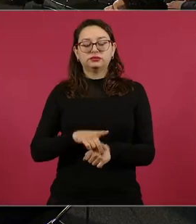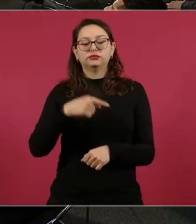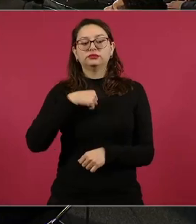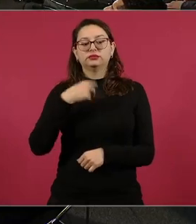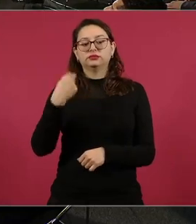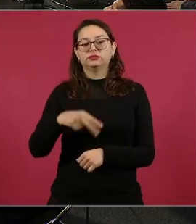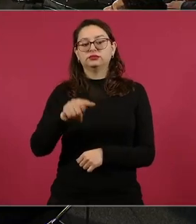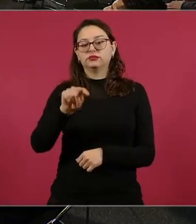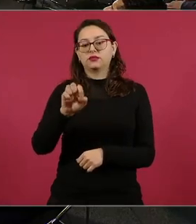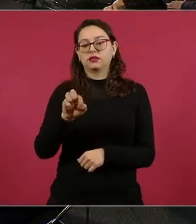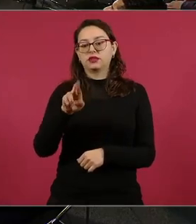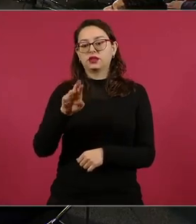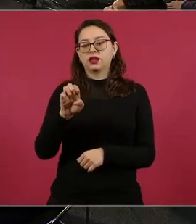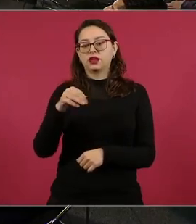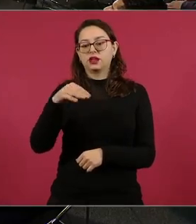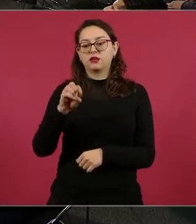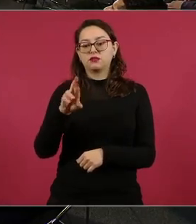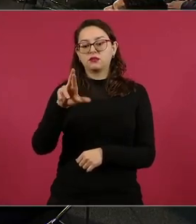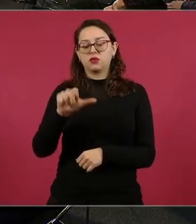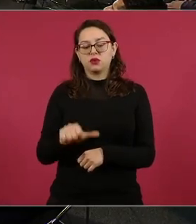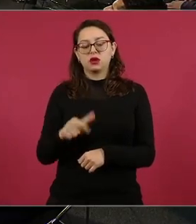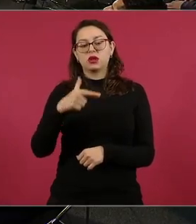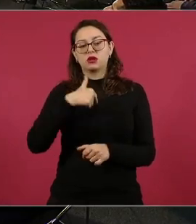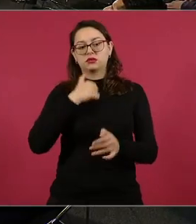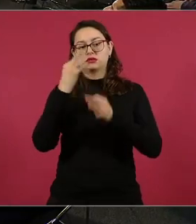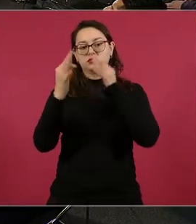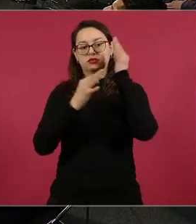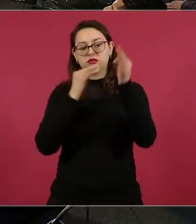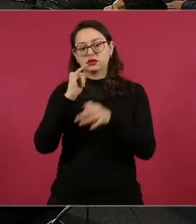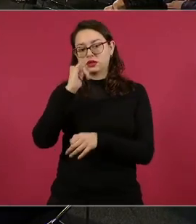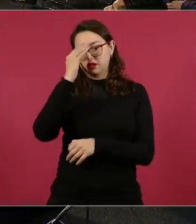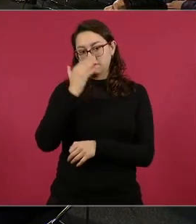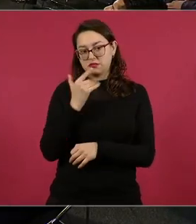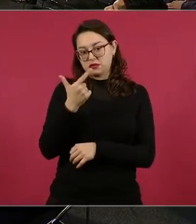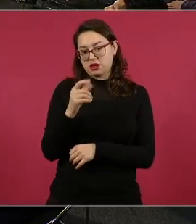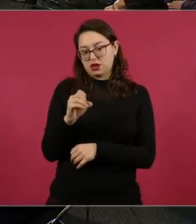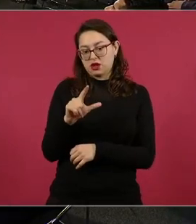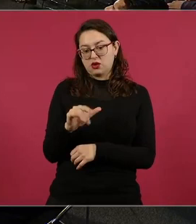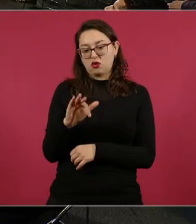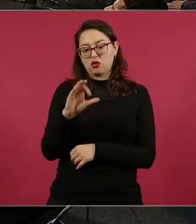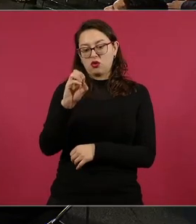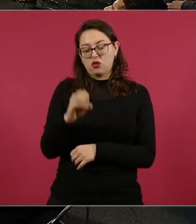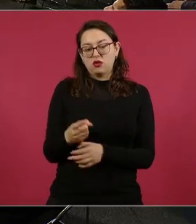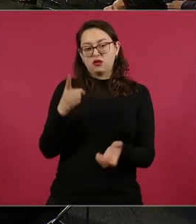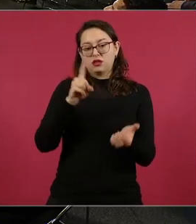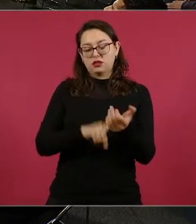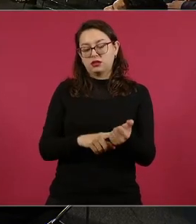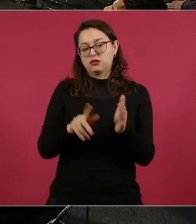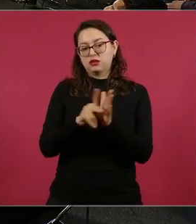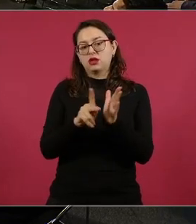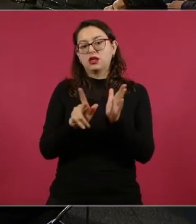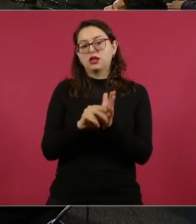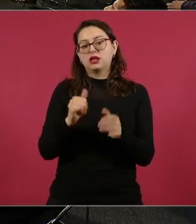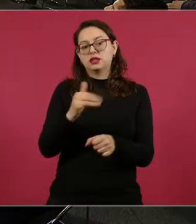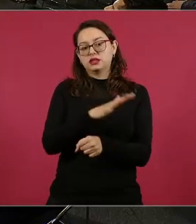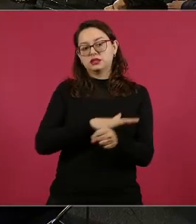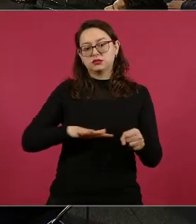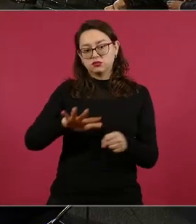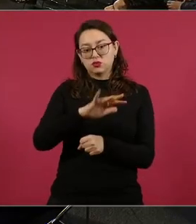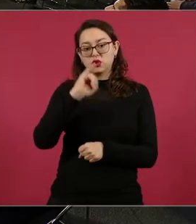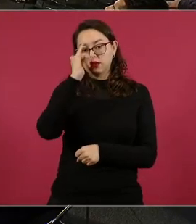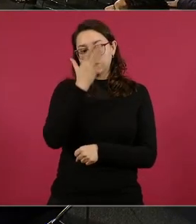Tere Mora Guillén, corresponsal del corporativo Imagen del Golfo, al que pertenecen el diario del Istmo y el periódico Imagen de